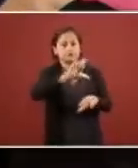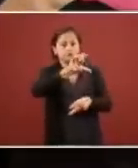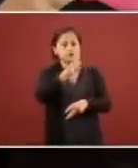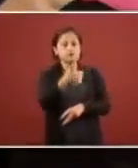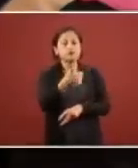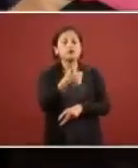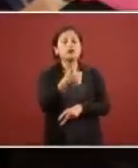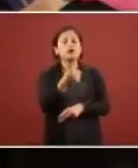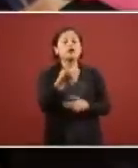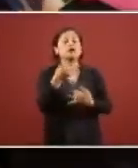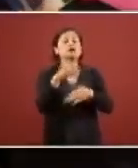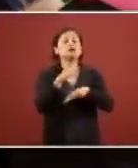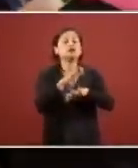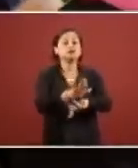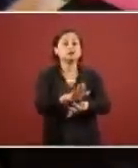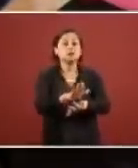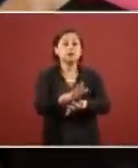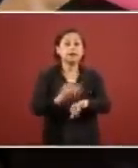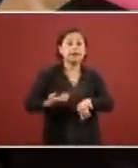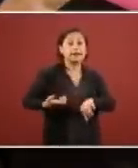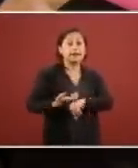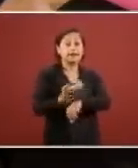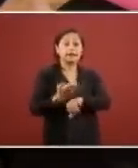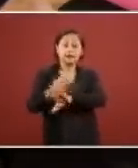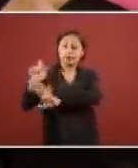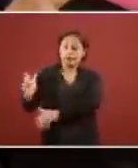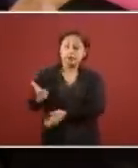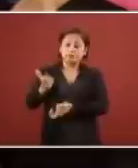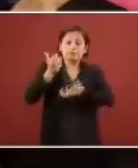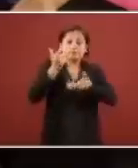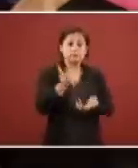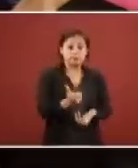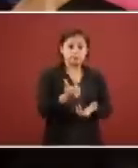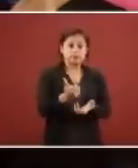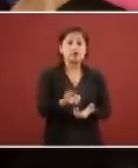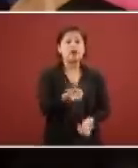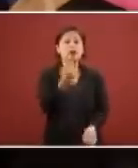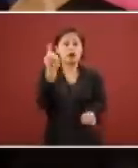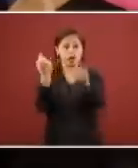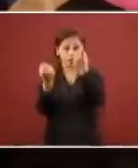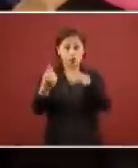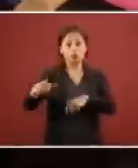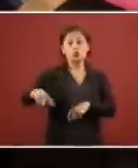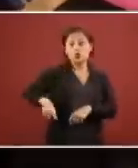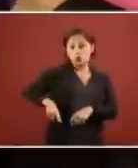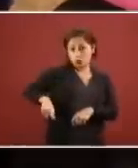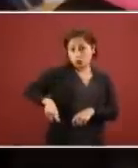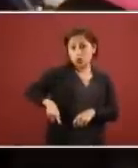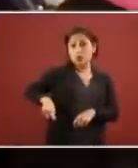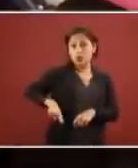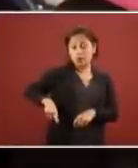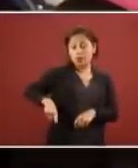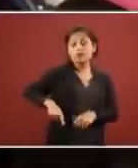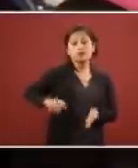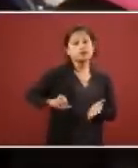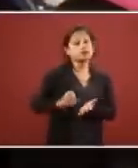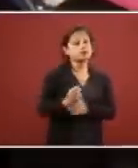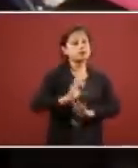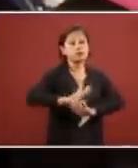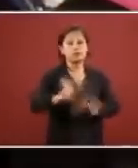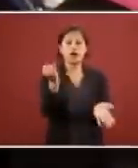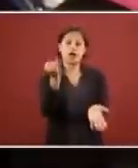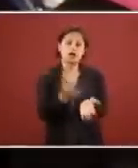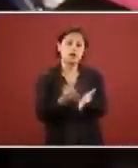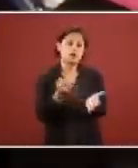presupuestos para los estados, algunos gobiernos estatales van a aumentar impuestos o crear nuevos impuestos, y